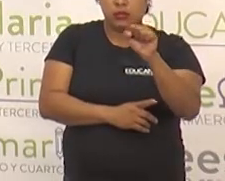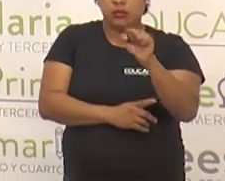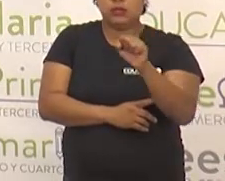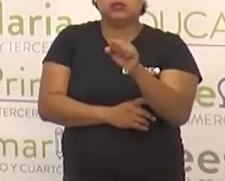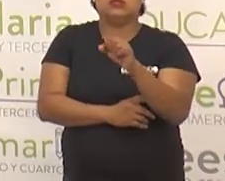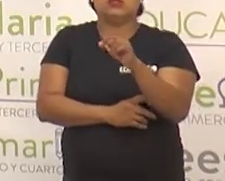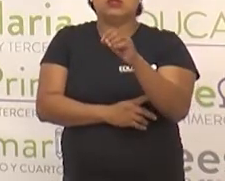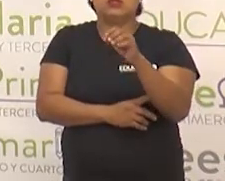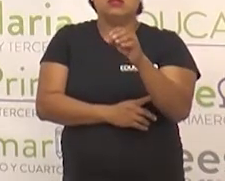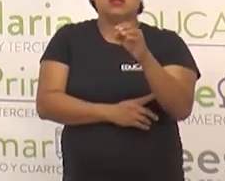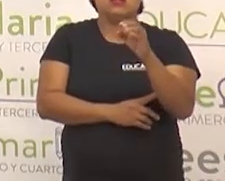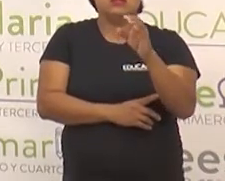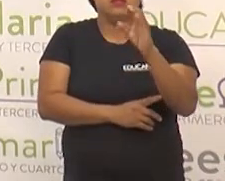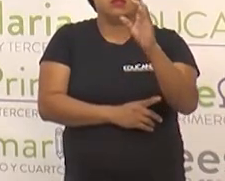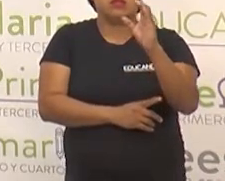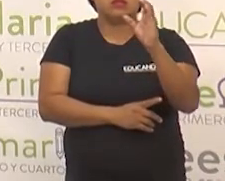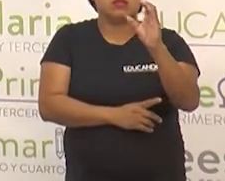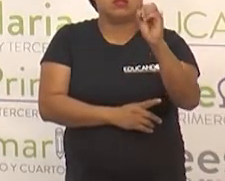con